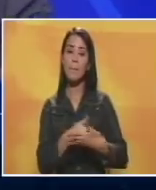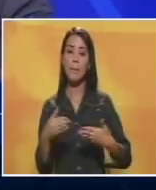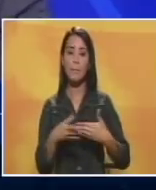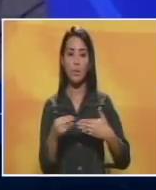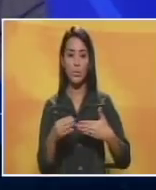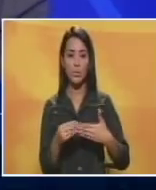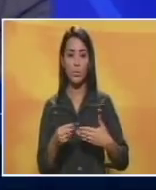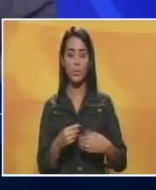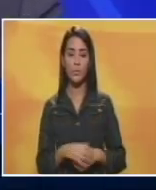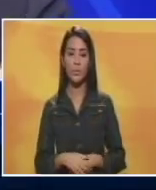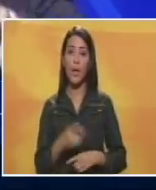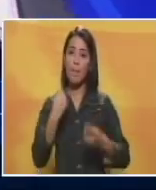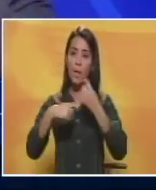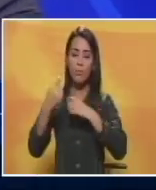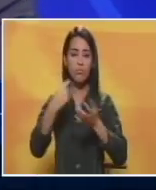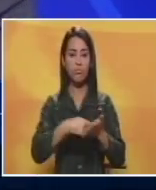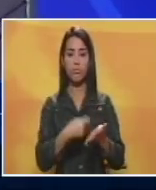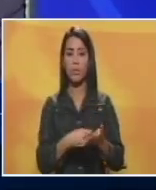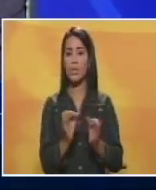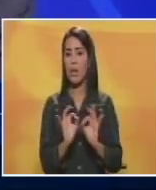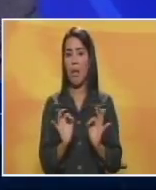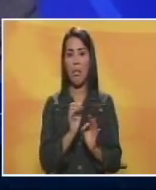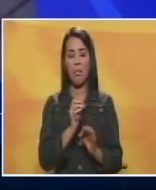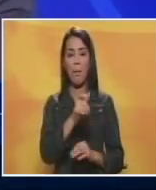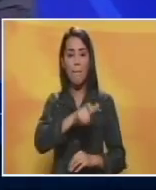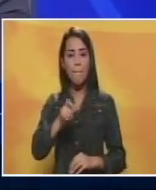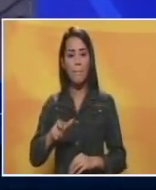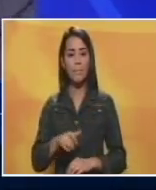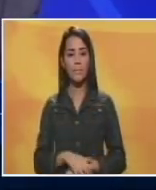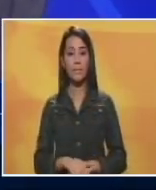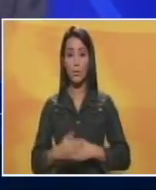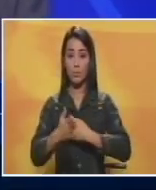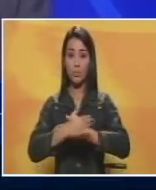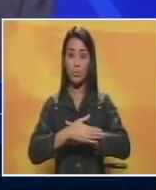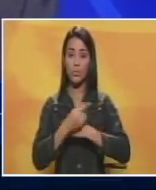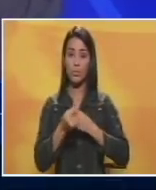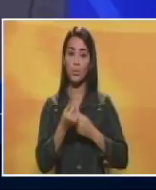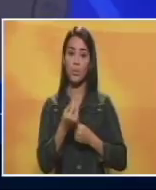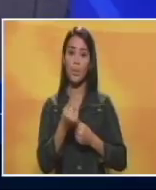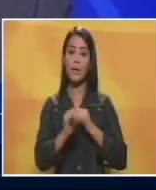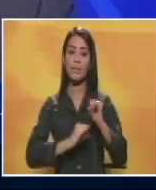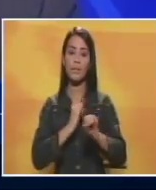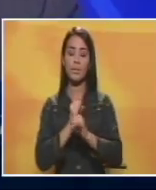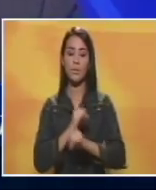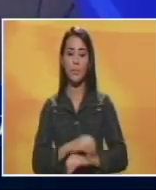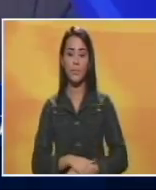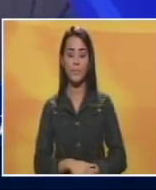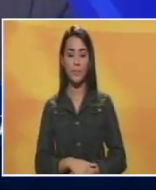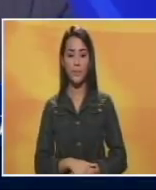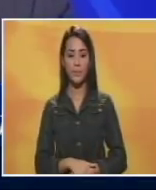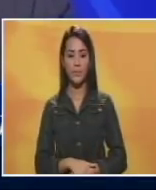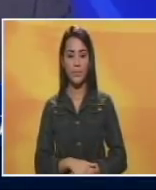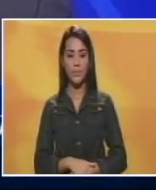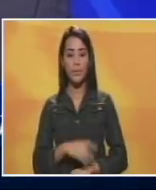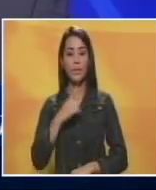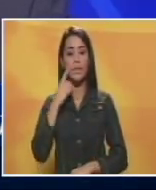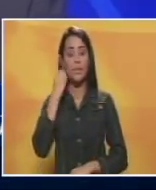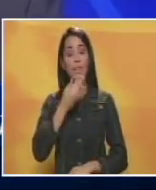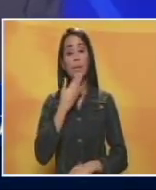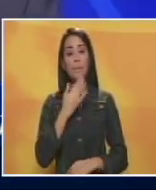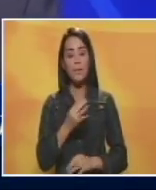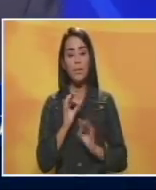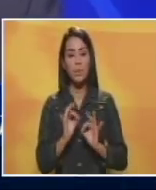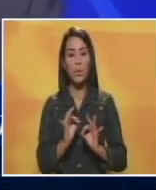de importaciones que autorizaron y no le pagaron a los proveedores. Tenemos cerrado el crédito internacional. Calzadilla advirtió del